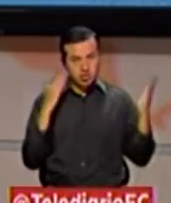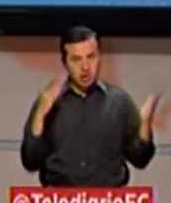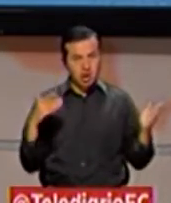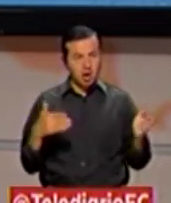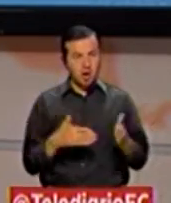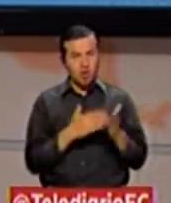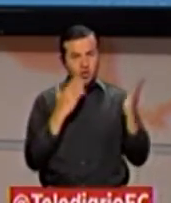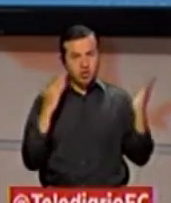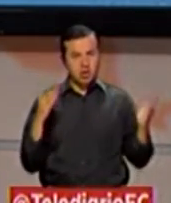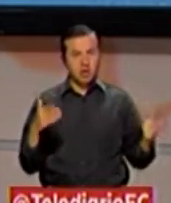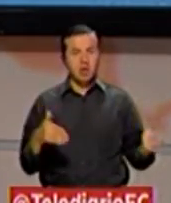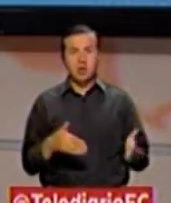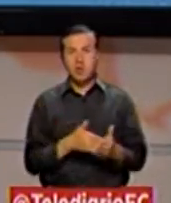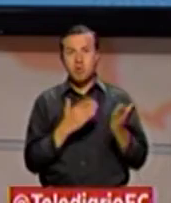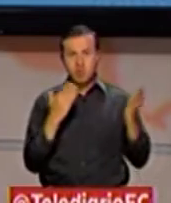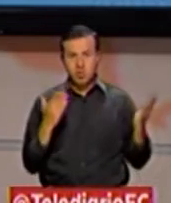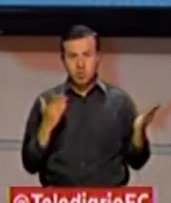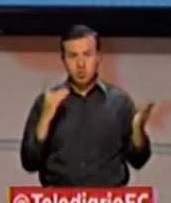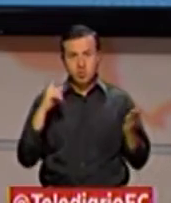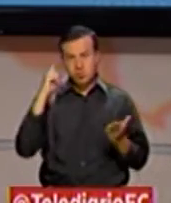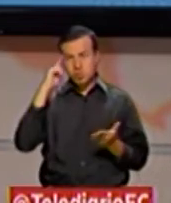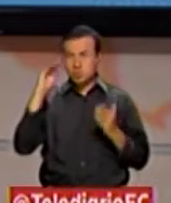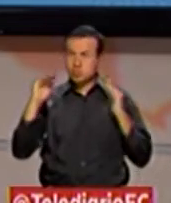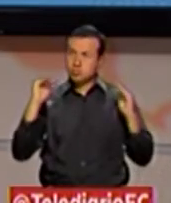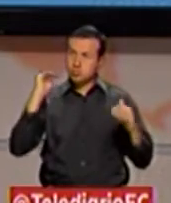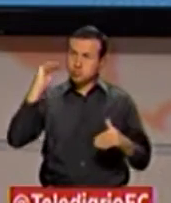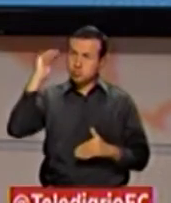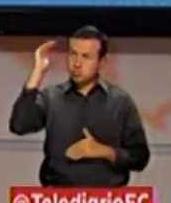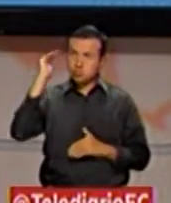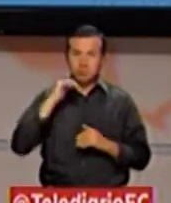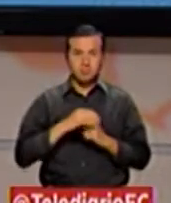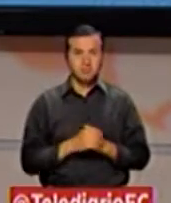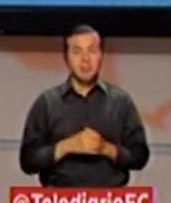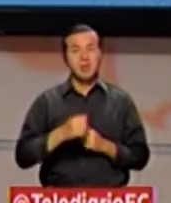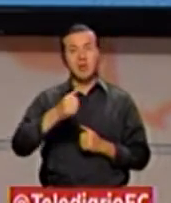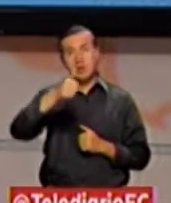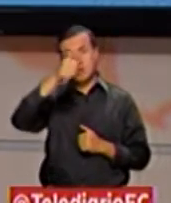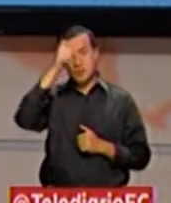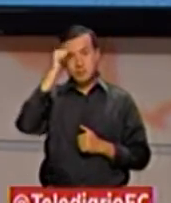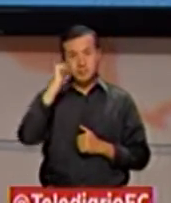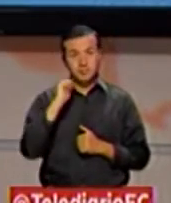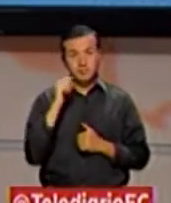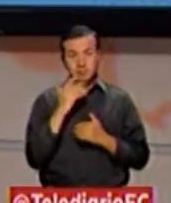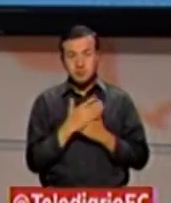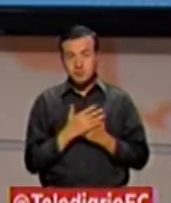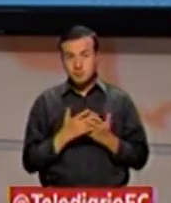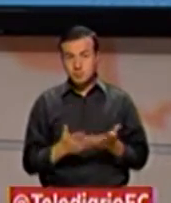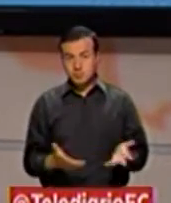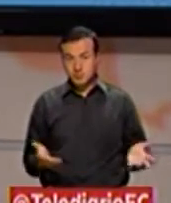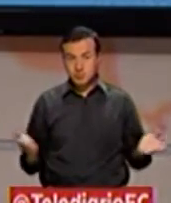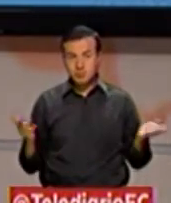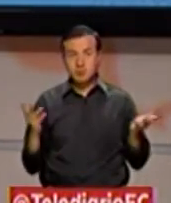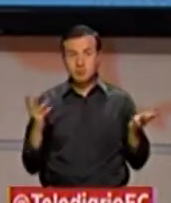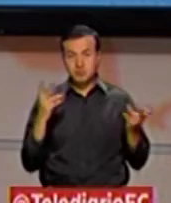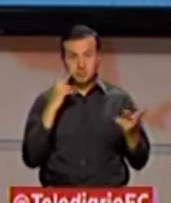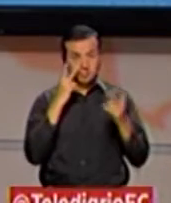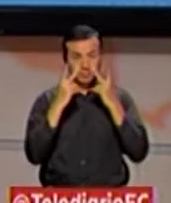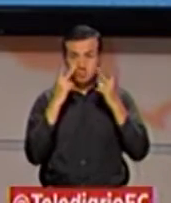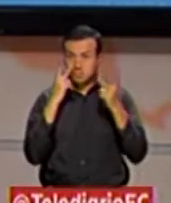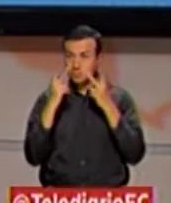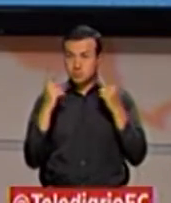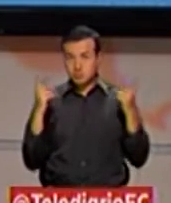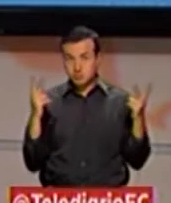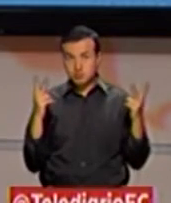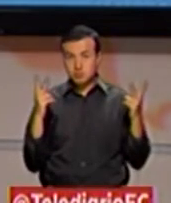reputación propia de un estado soberano. El día de ayer no solamente que se pudo evidenciar